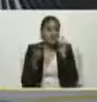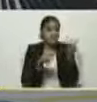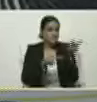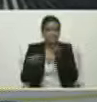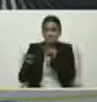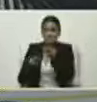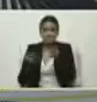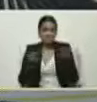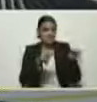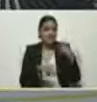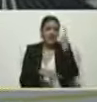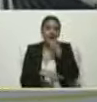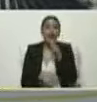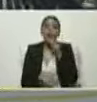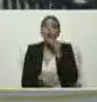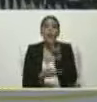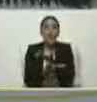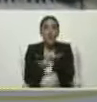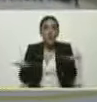pura juventud.